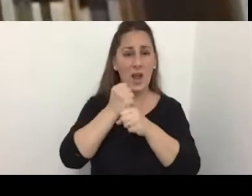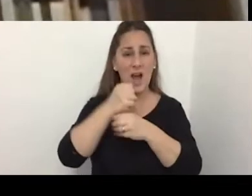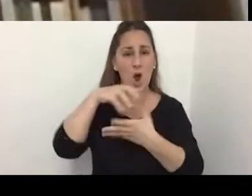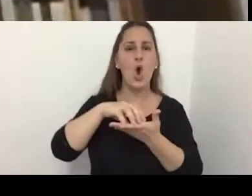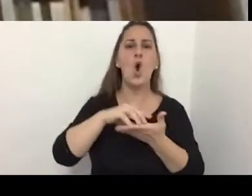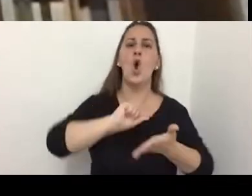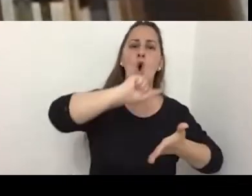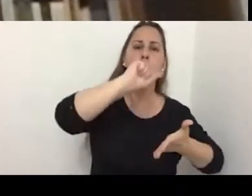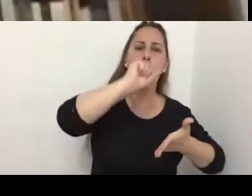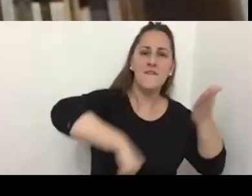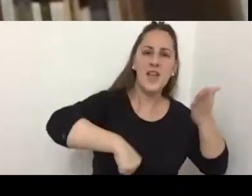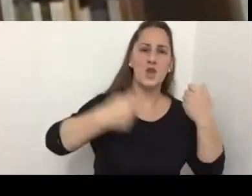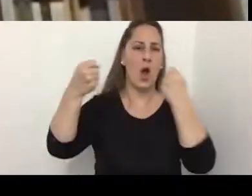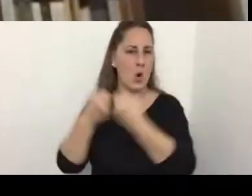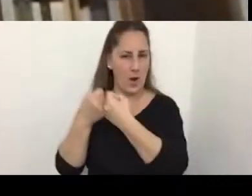digo,